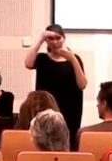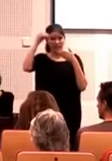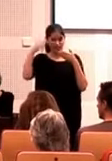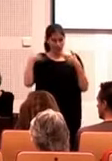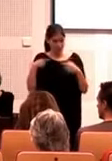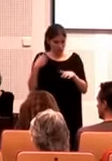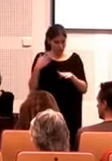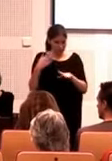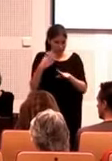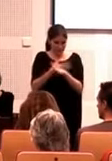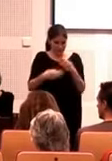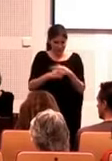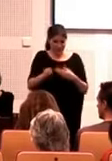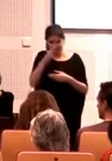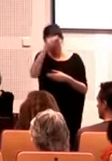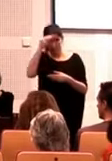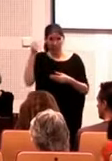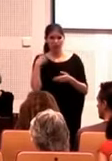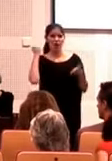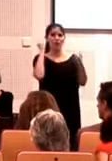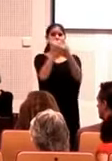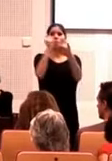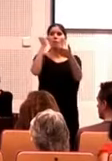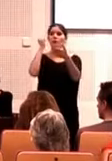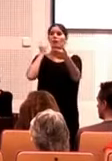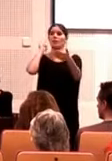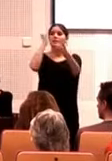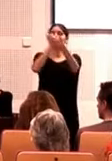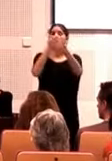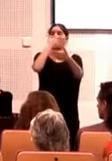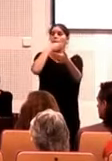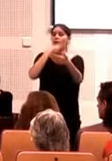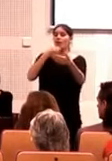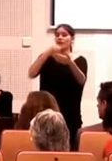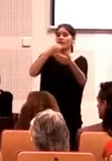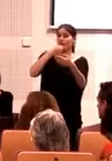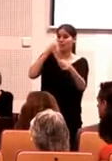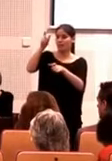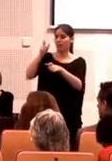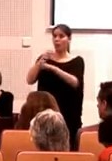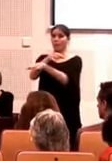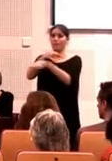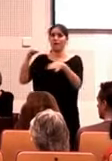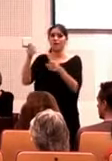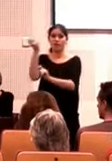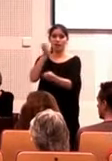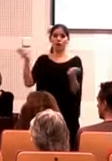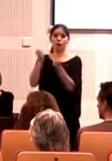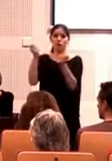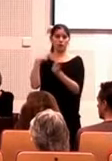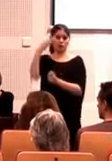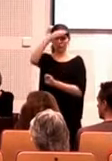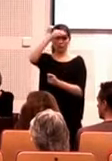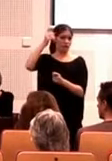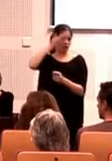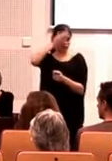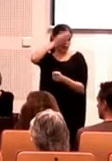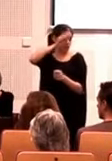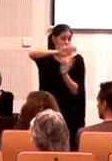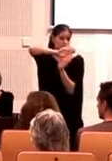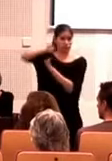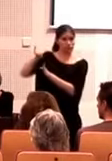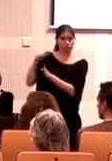todo ese estereotipo de mujer estupenda que salía en la tele, los anuncios y en todos los sitios, porque si no, mi